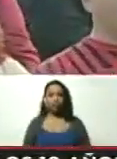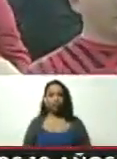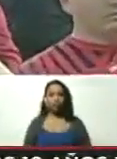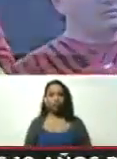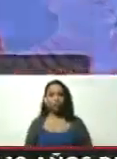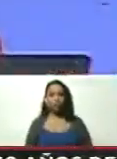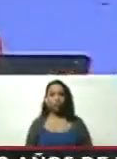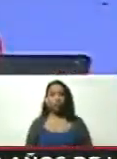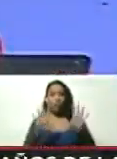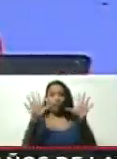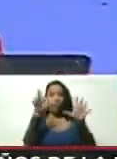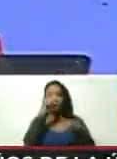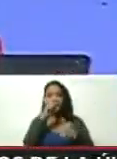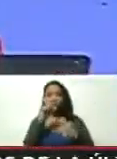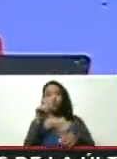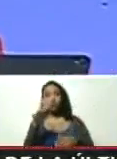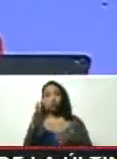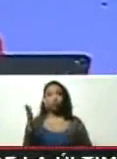10 años ya.